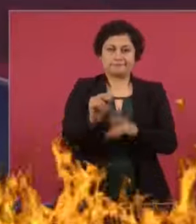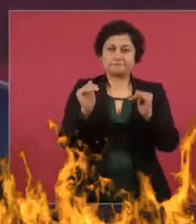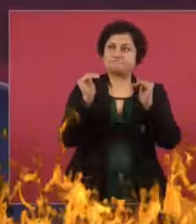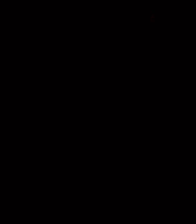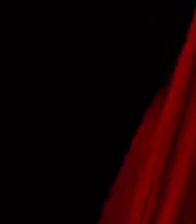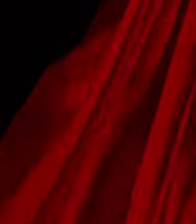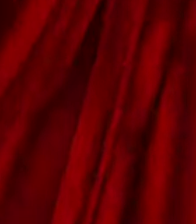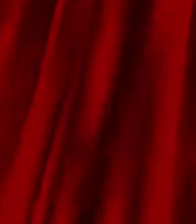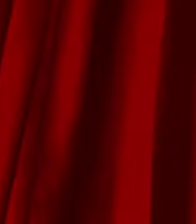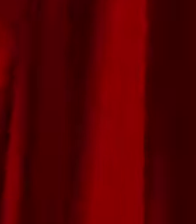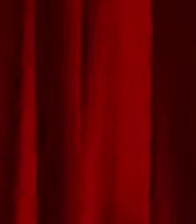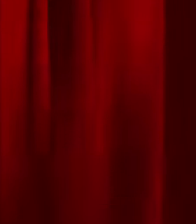potentados